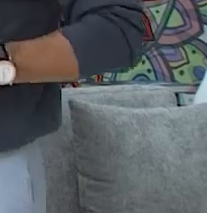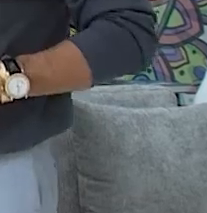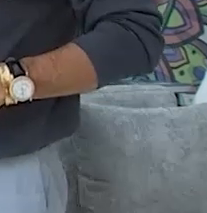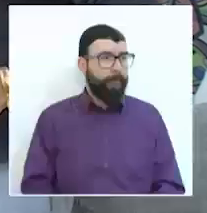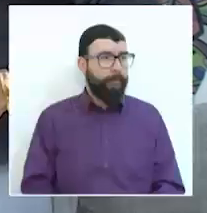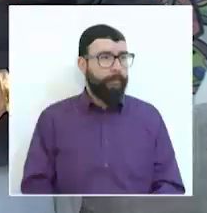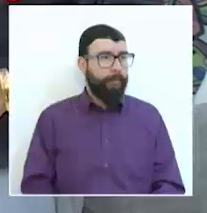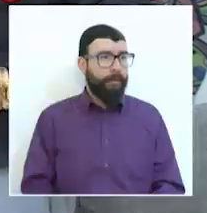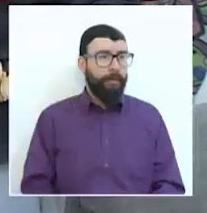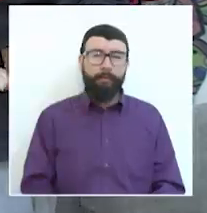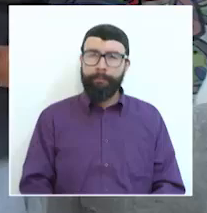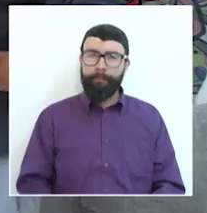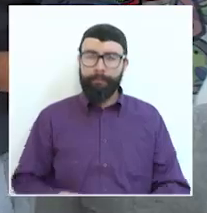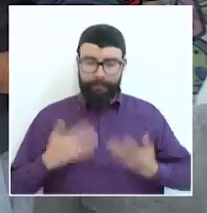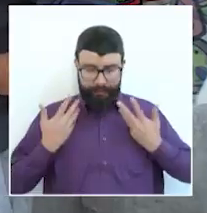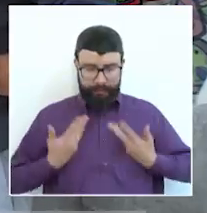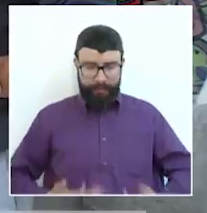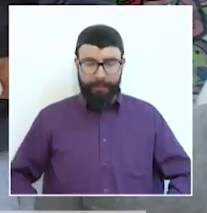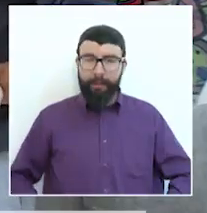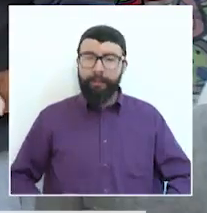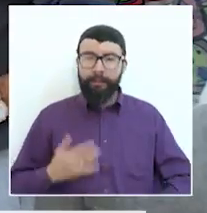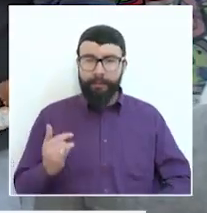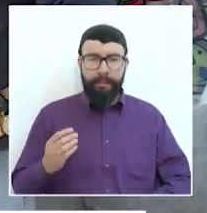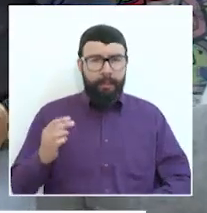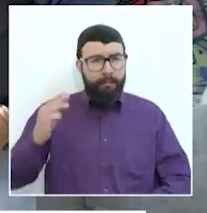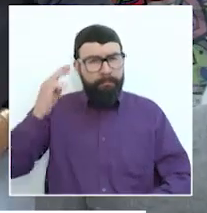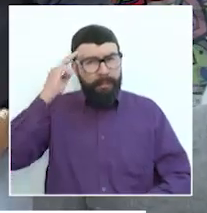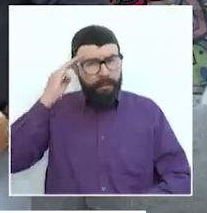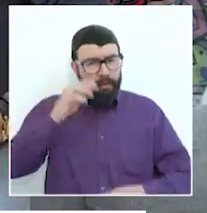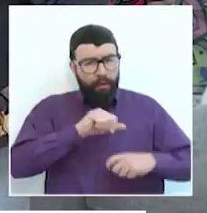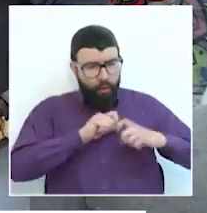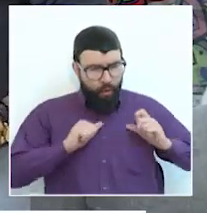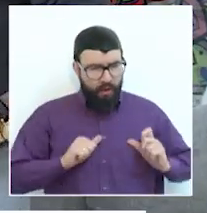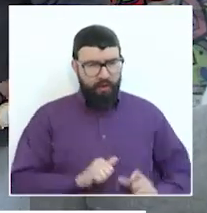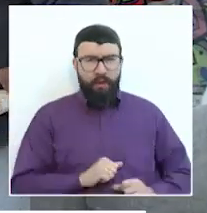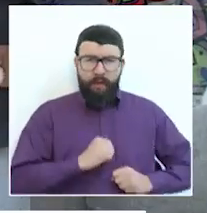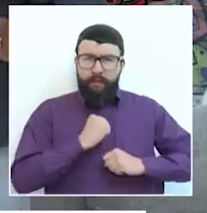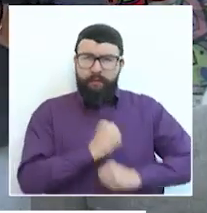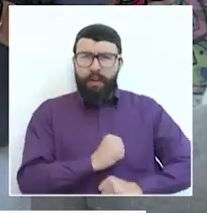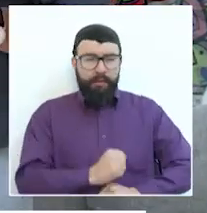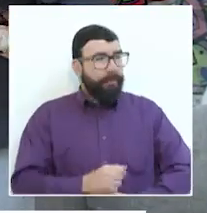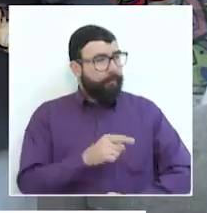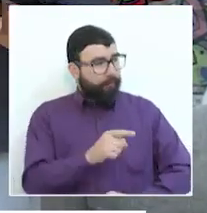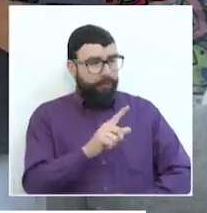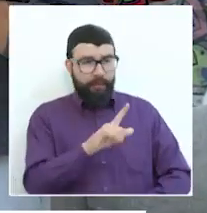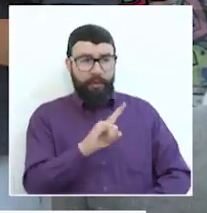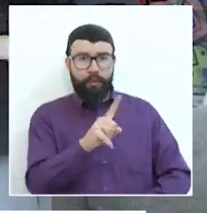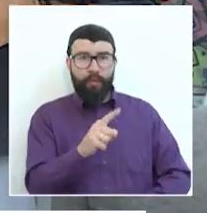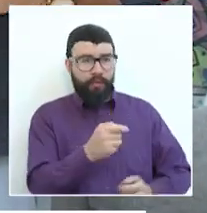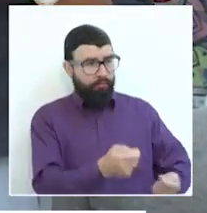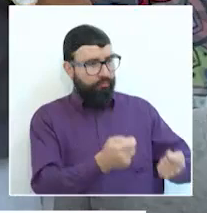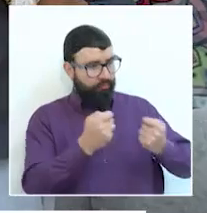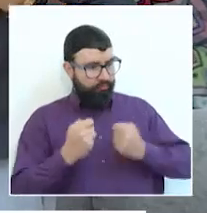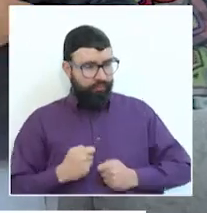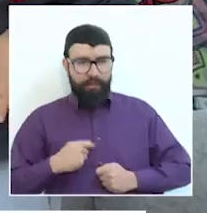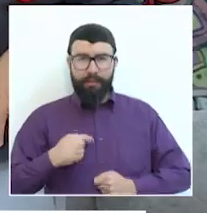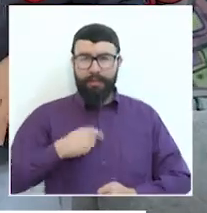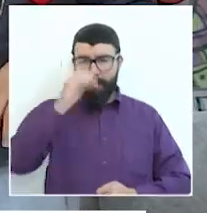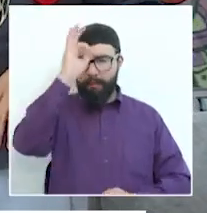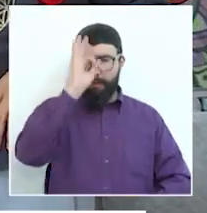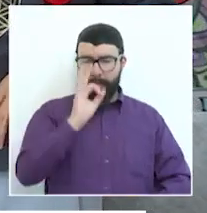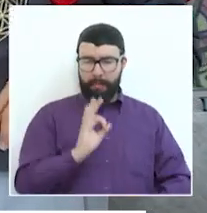Ahora me estreno una de las prendas de Mente, Corazón, Fuerza de Luis, con los chakras y este centro de